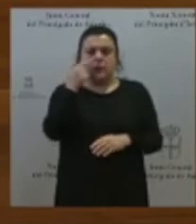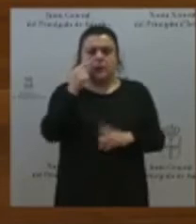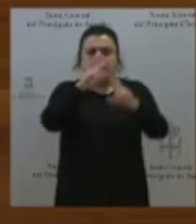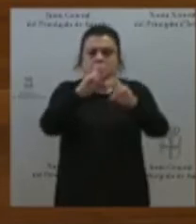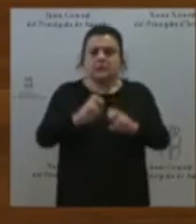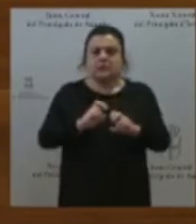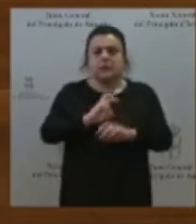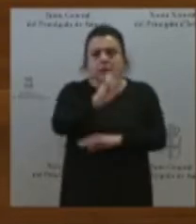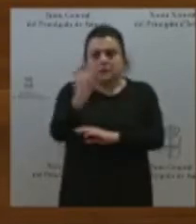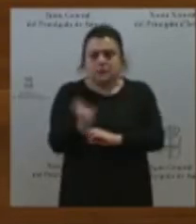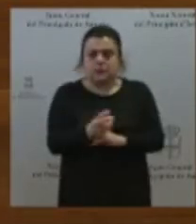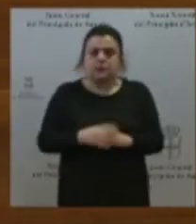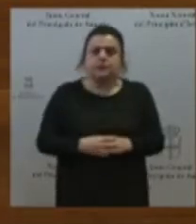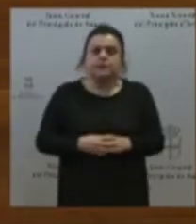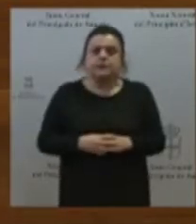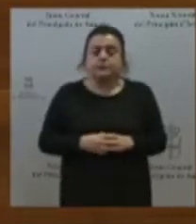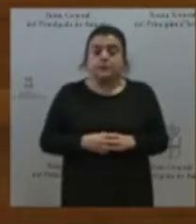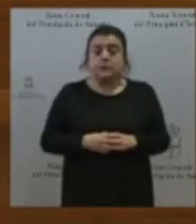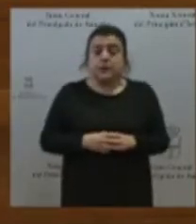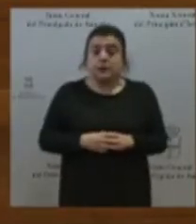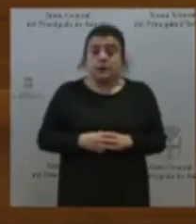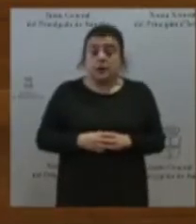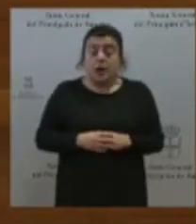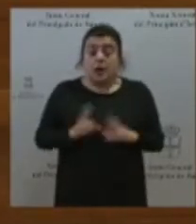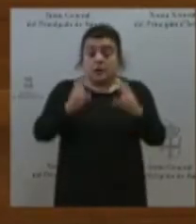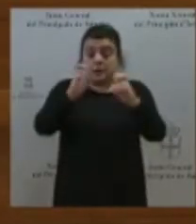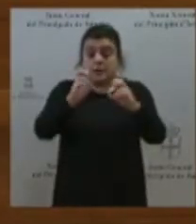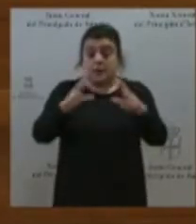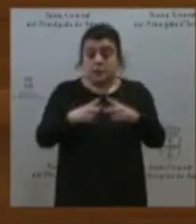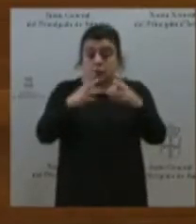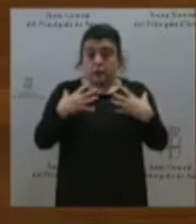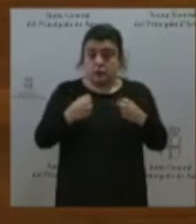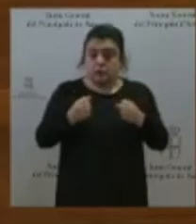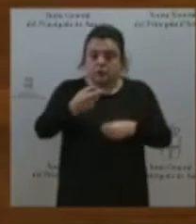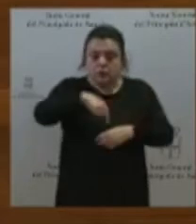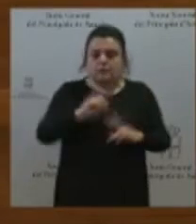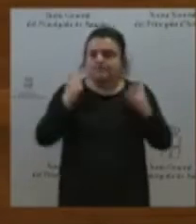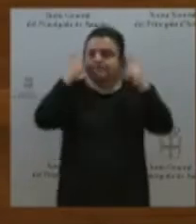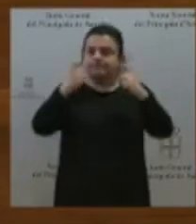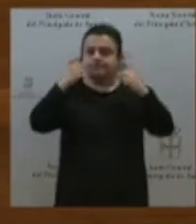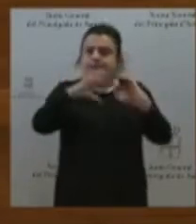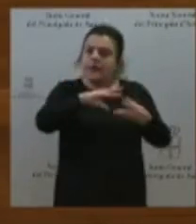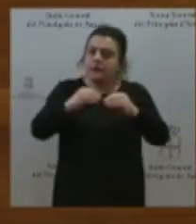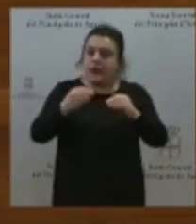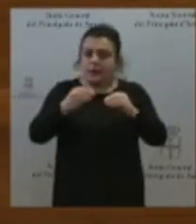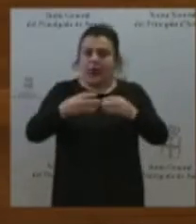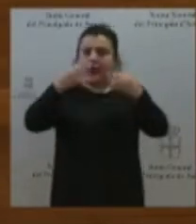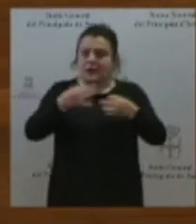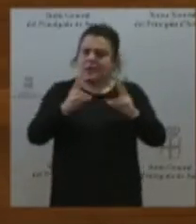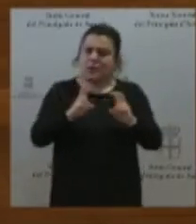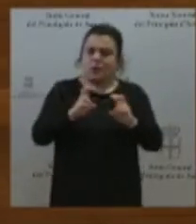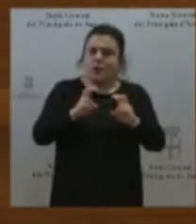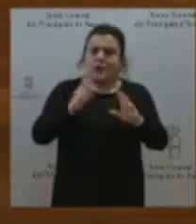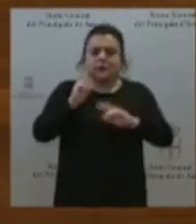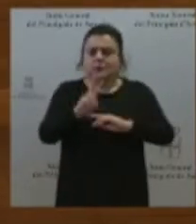En el espectro sociosanitario tenemos que hacer un esfuerzo por adaptarnos a las nuevas realidades que muestran los límites tanto del enfoque sanitario como del ámbito